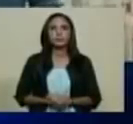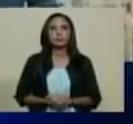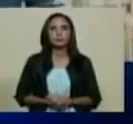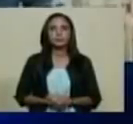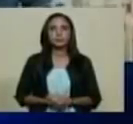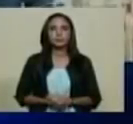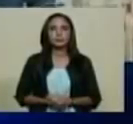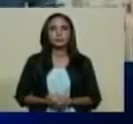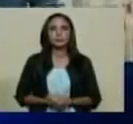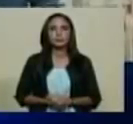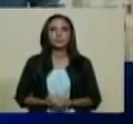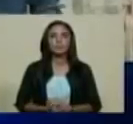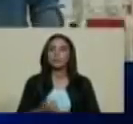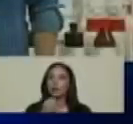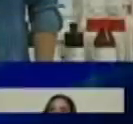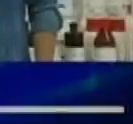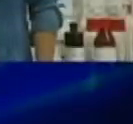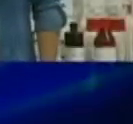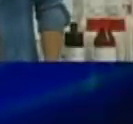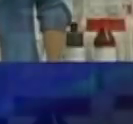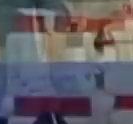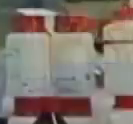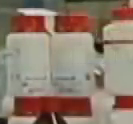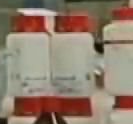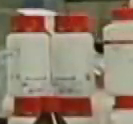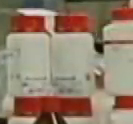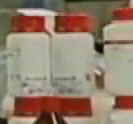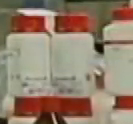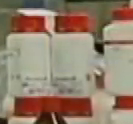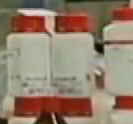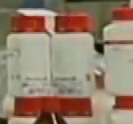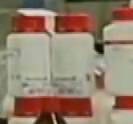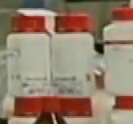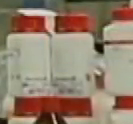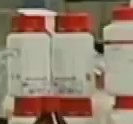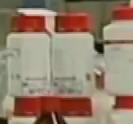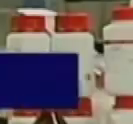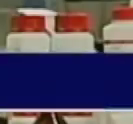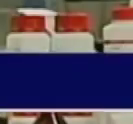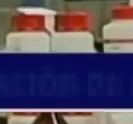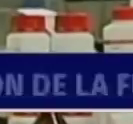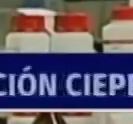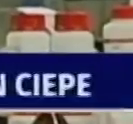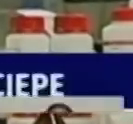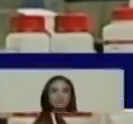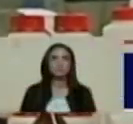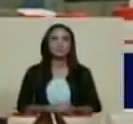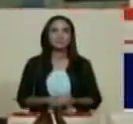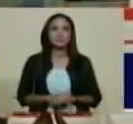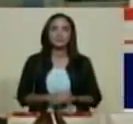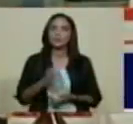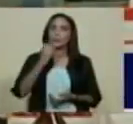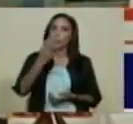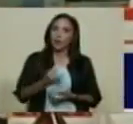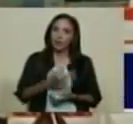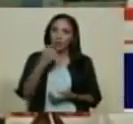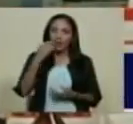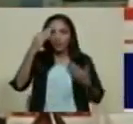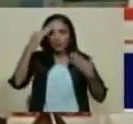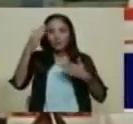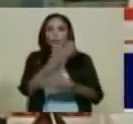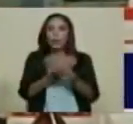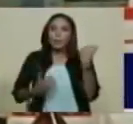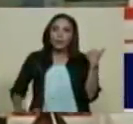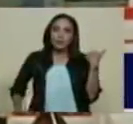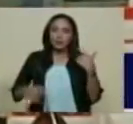tardes, presidente Nicolás Maduro. Reciba un cálido y fraternal saludo revolucionario. En estos